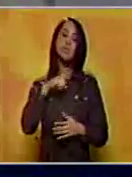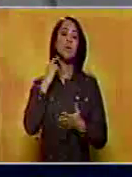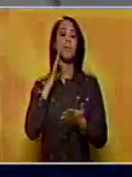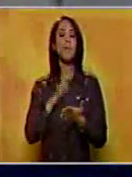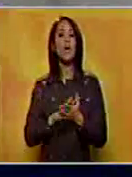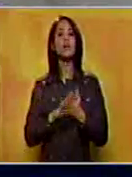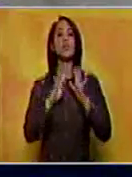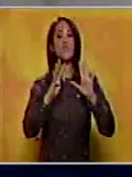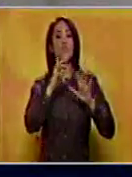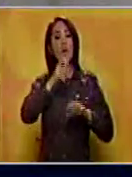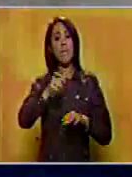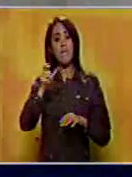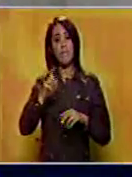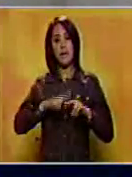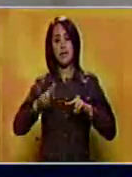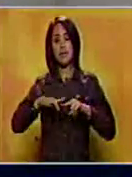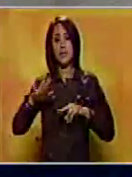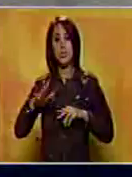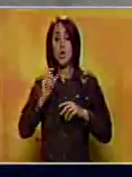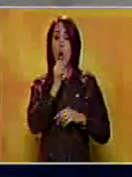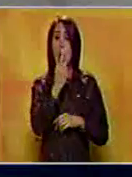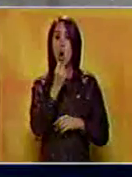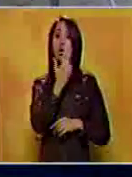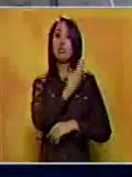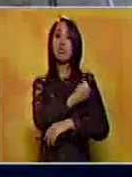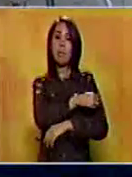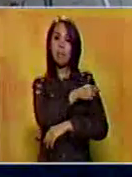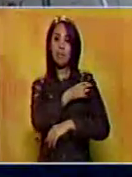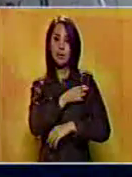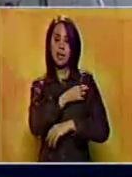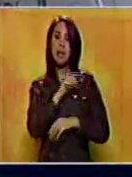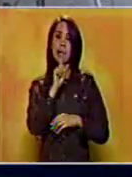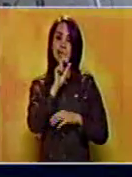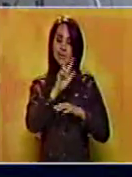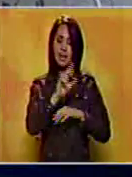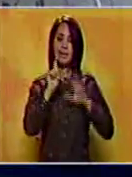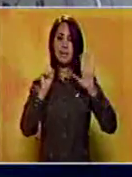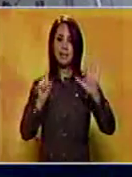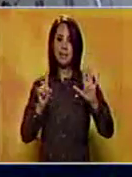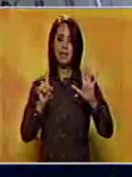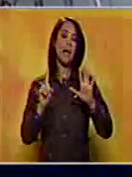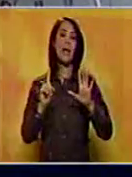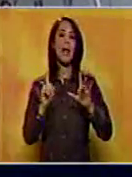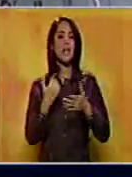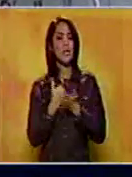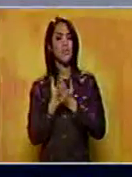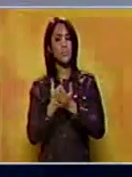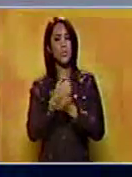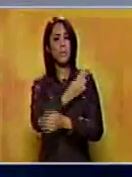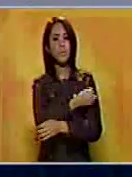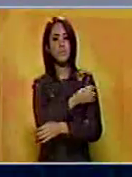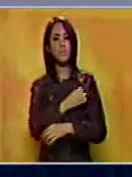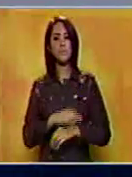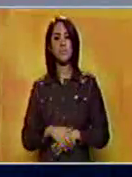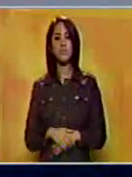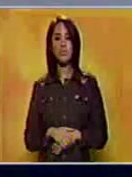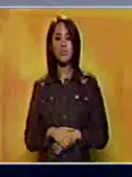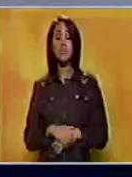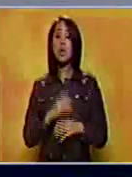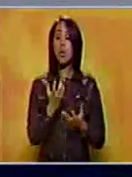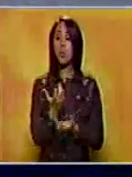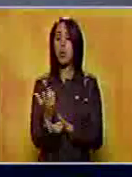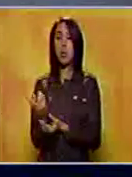9 niños, 11 personas siguen hospitalizadas y 36 han recibido asistencia ambulatoria. Al menos 700 personas, entre bomberos